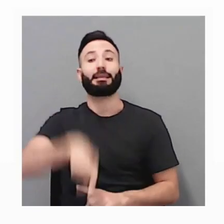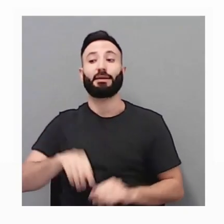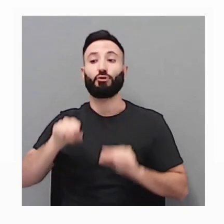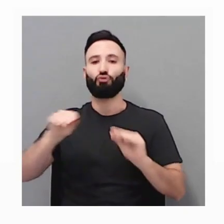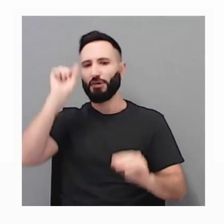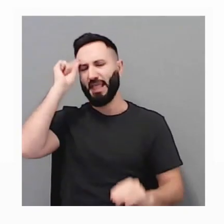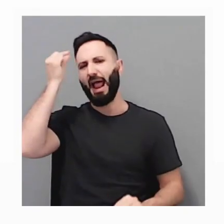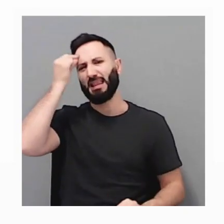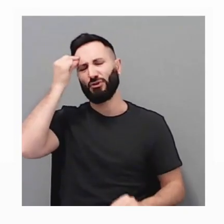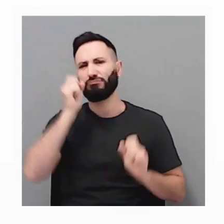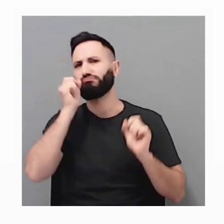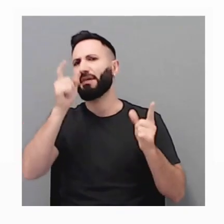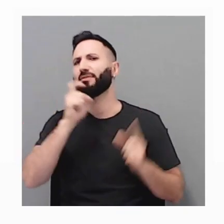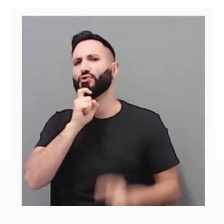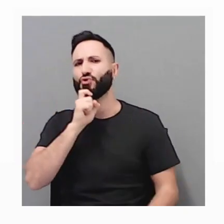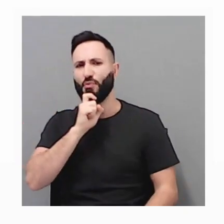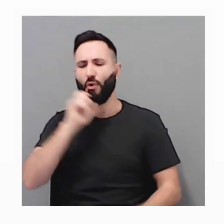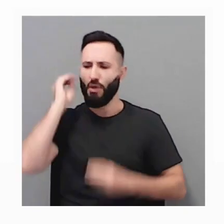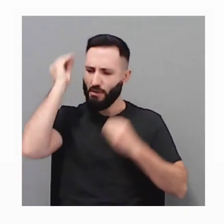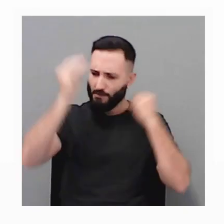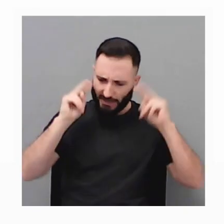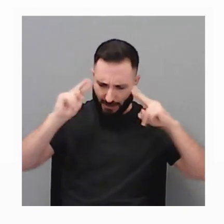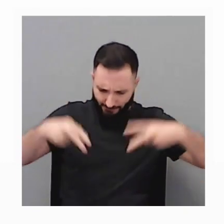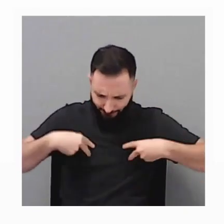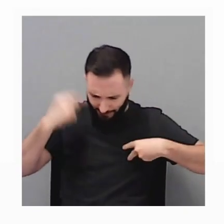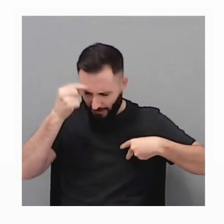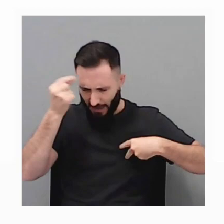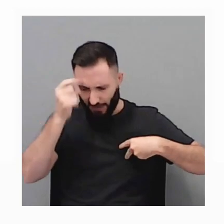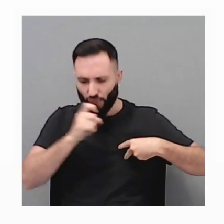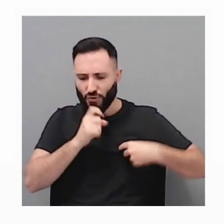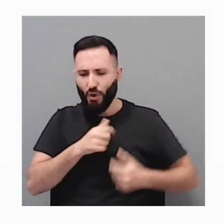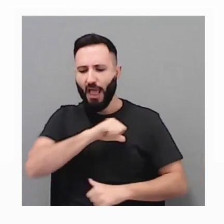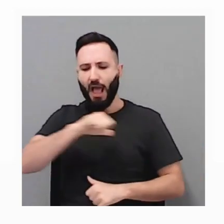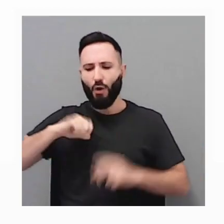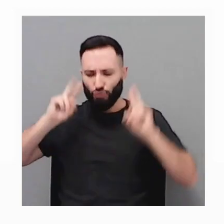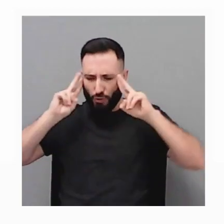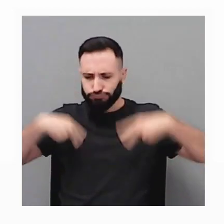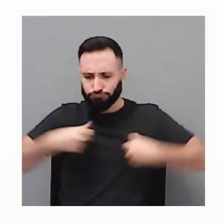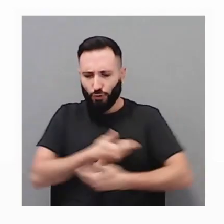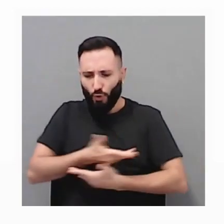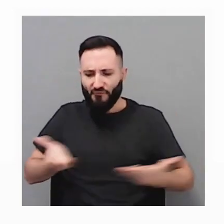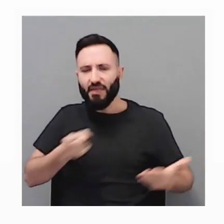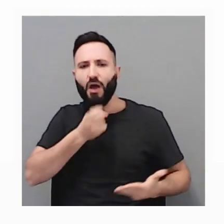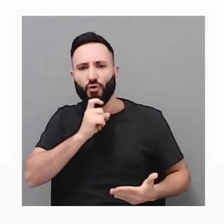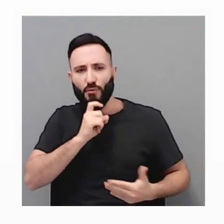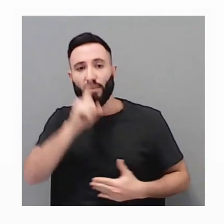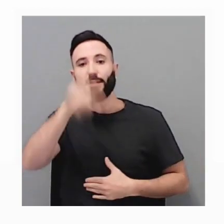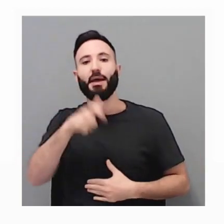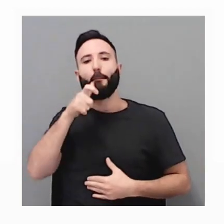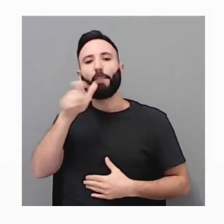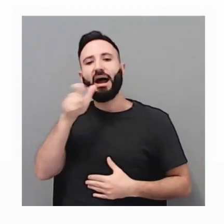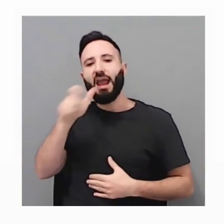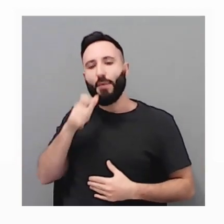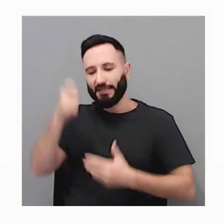cómo se piensan sobre su autoconfianza. Algunas palabras que son muy